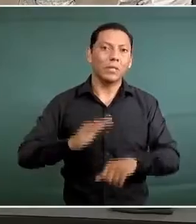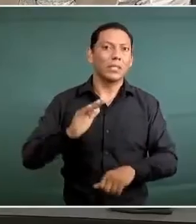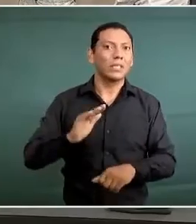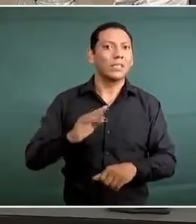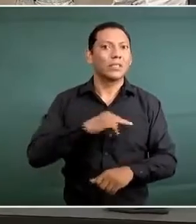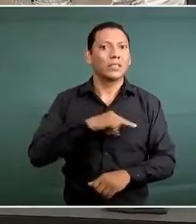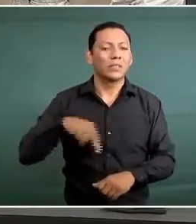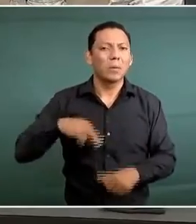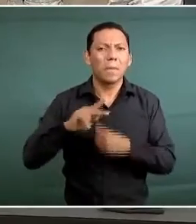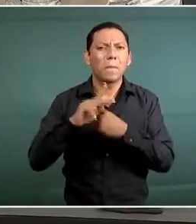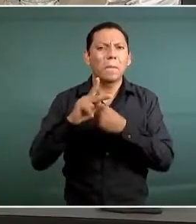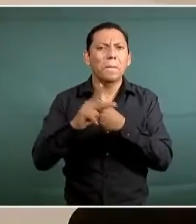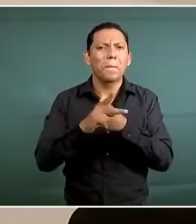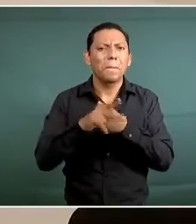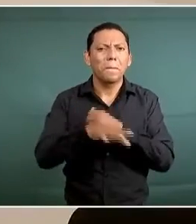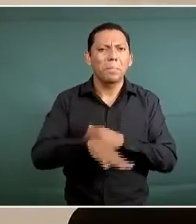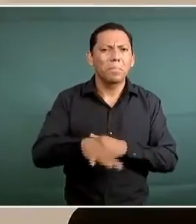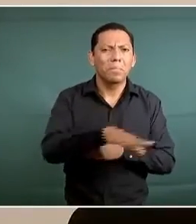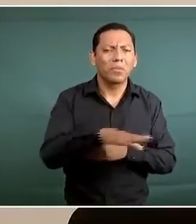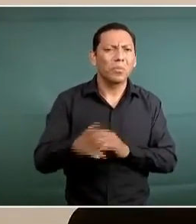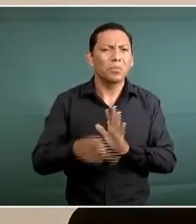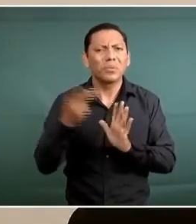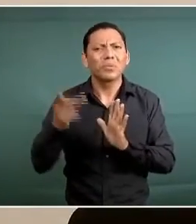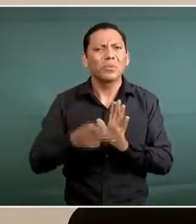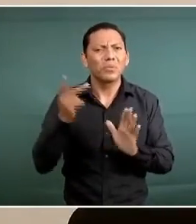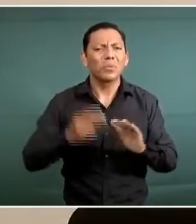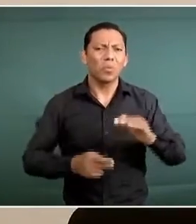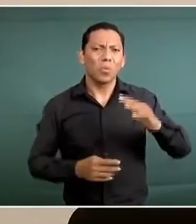Países Bajos cuatro veces más